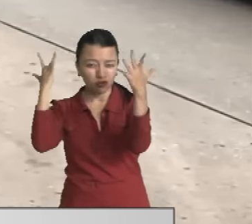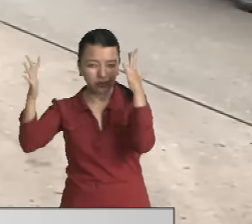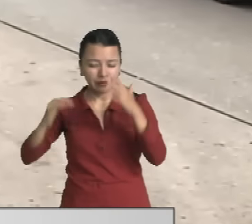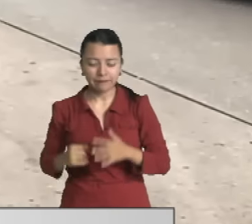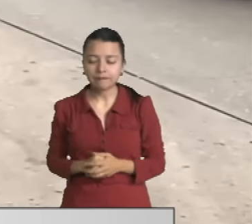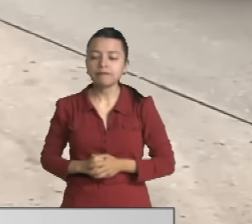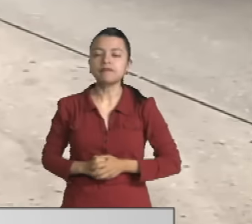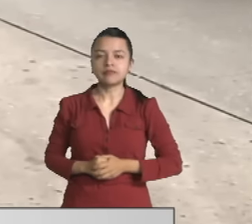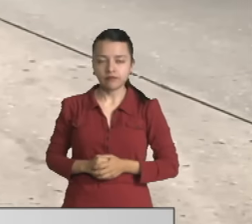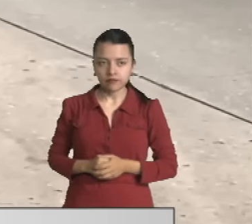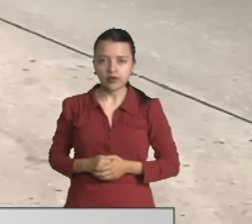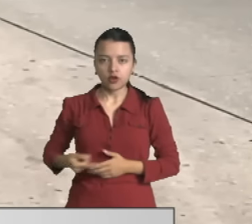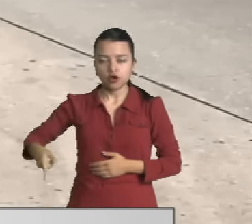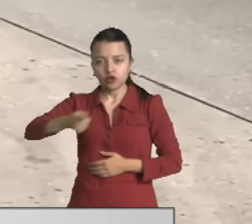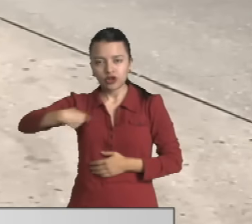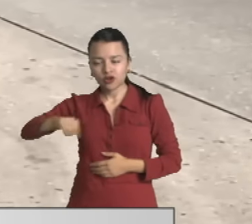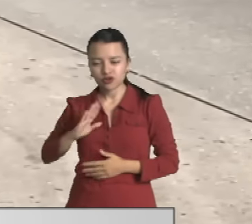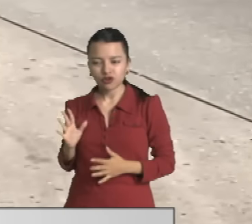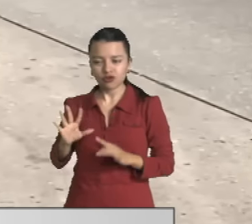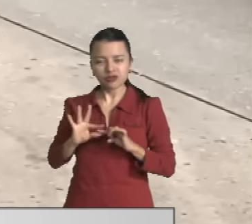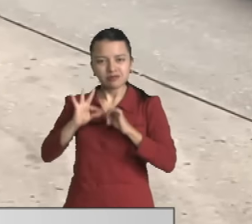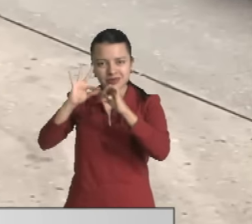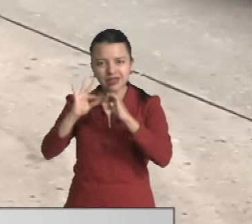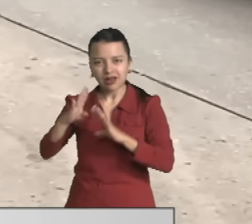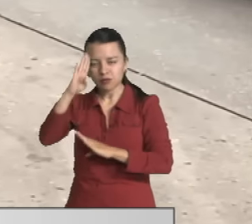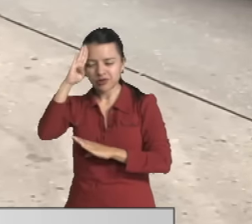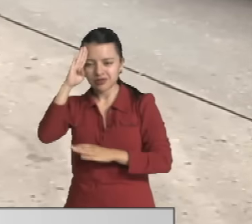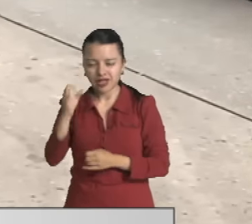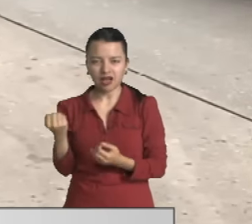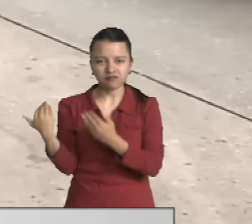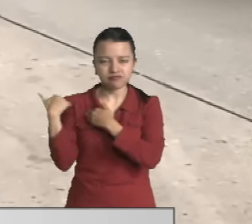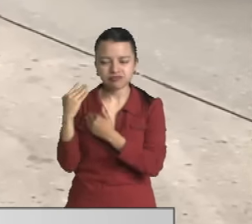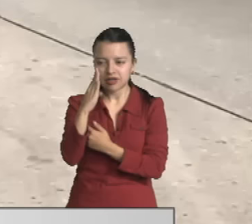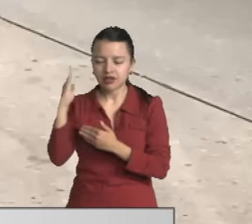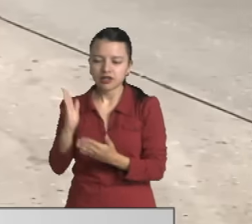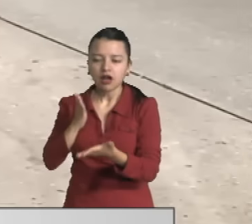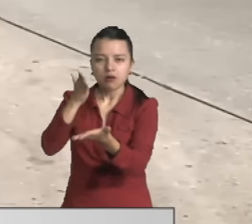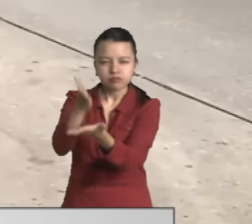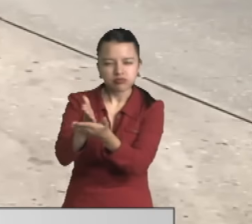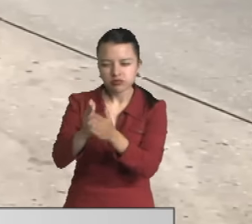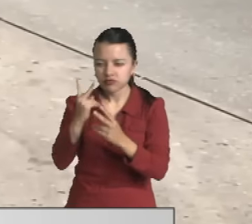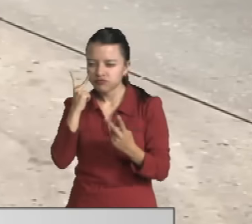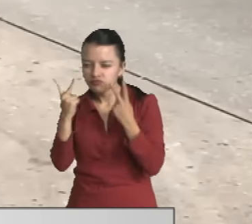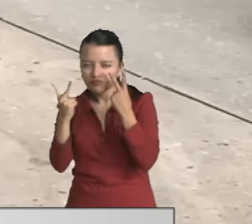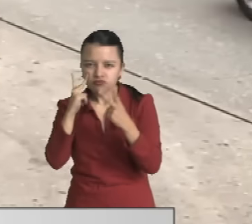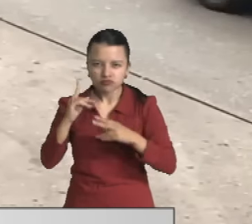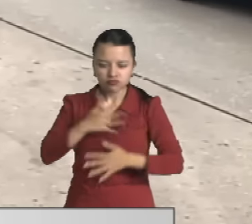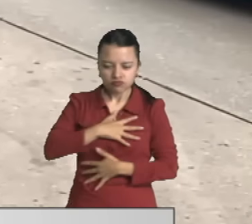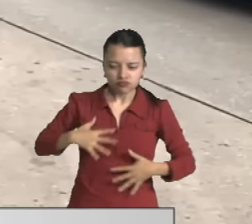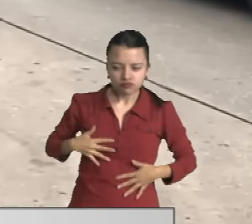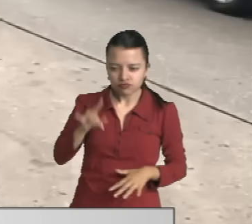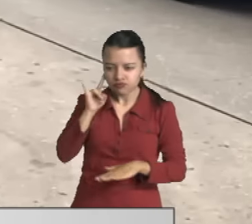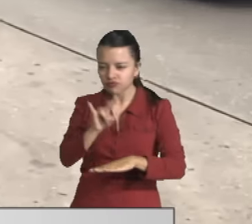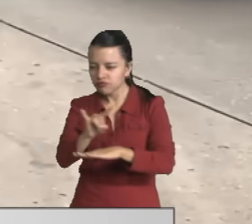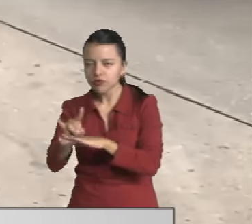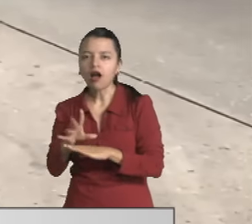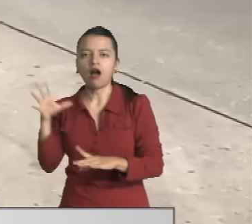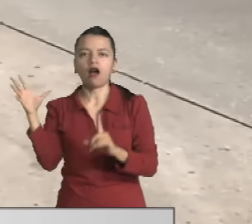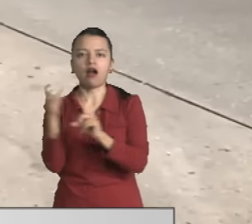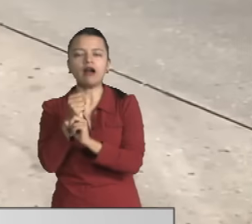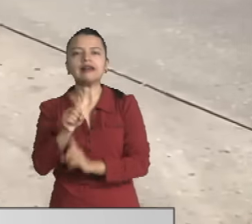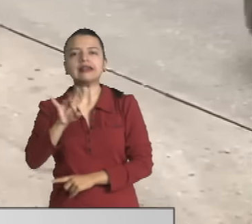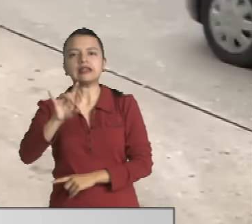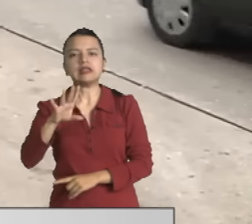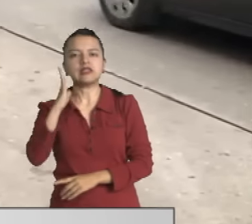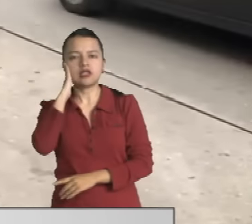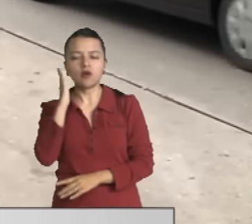con otras unidades operativas especializadas de la Policía Metropolitana, lograron la incautación de 15 teléfonos móviles celulares que al parecer